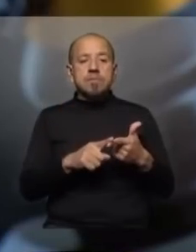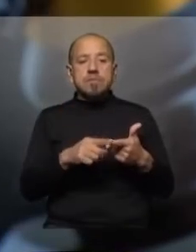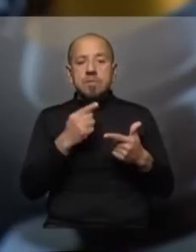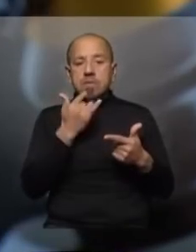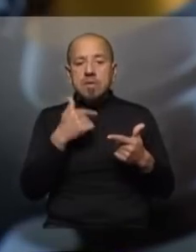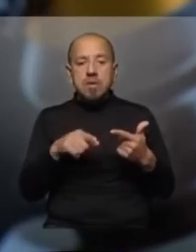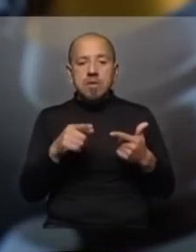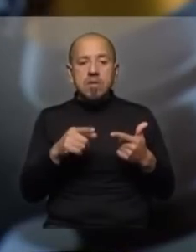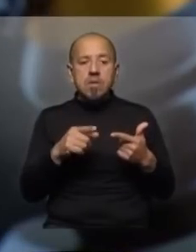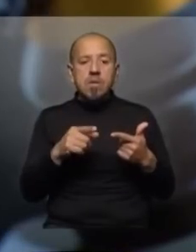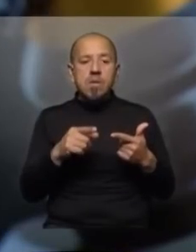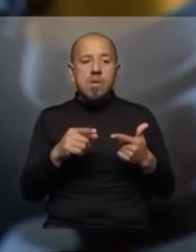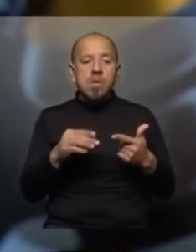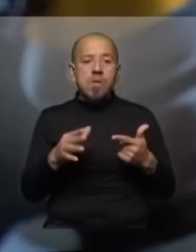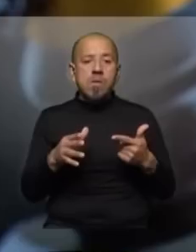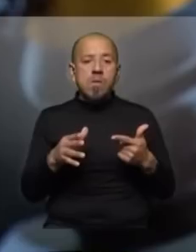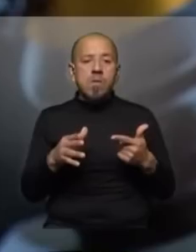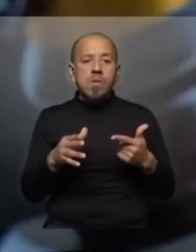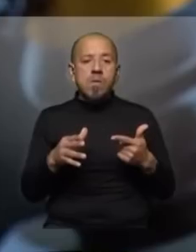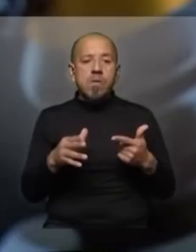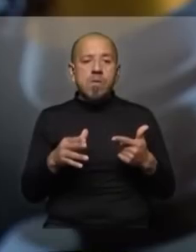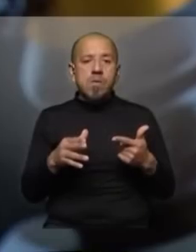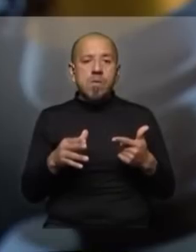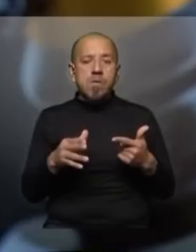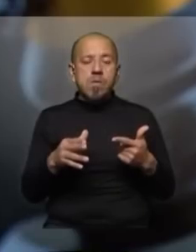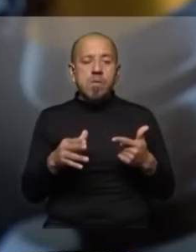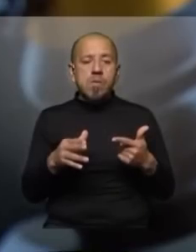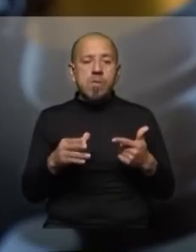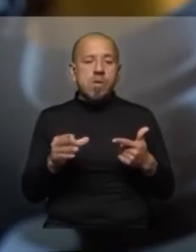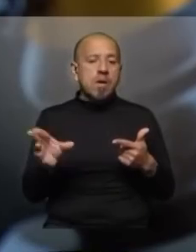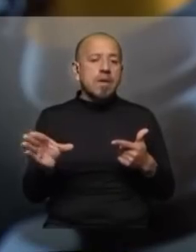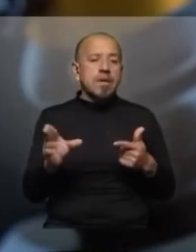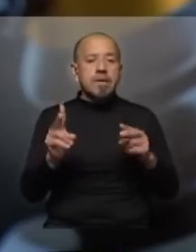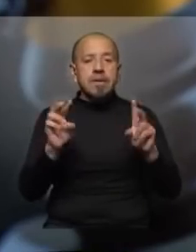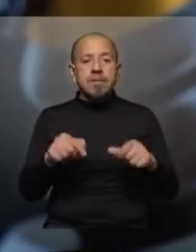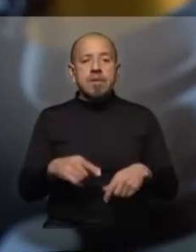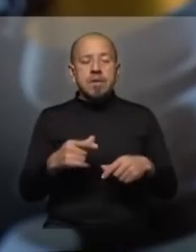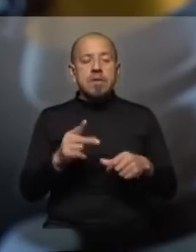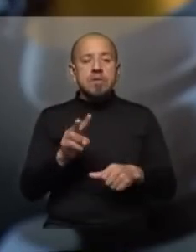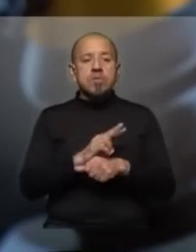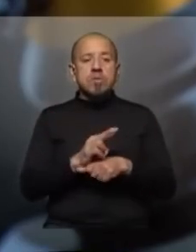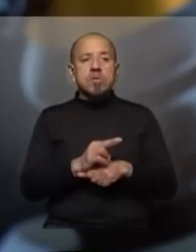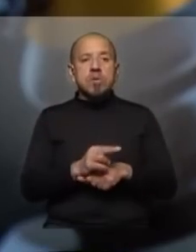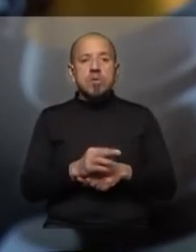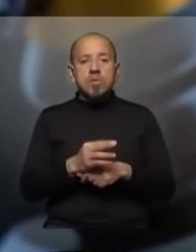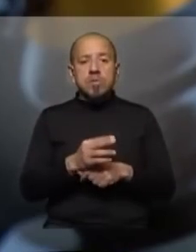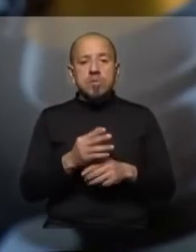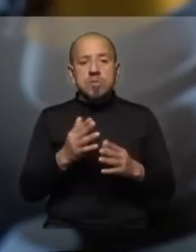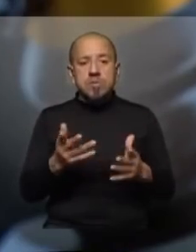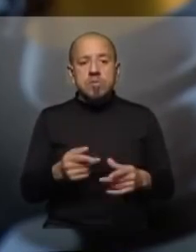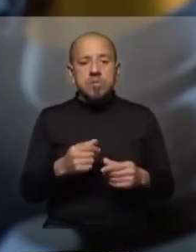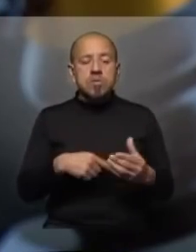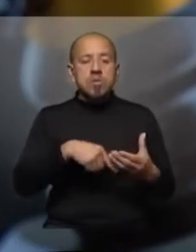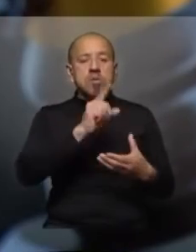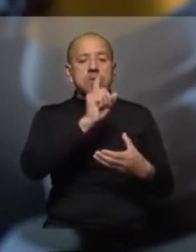este todo lo que tiene que ver con elementos de seguridad estructural que tienen que ver con las tarjetas